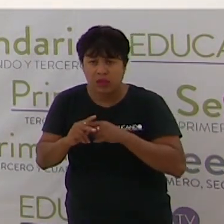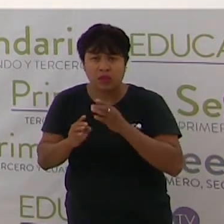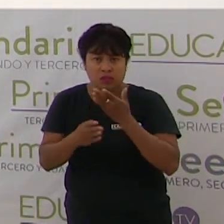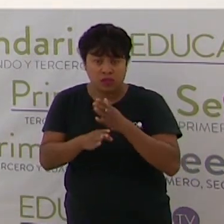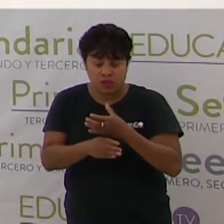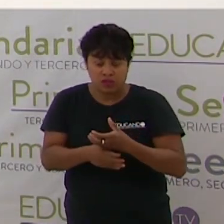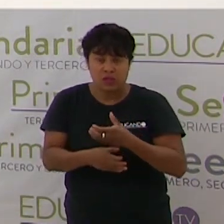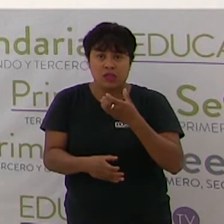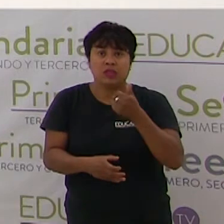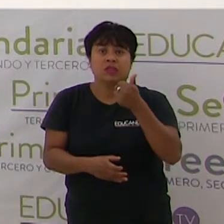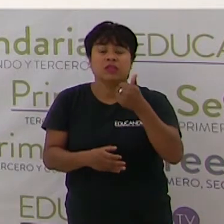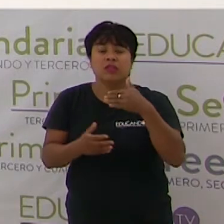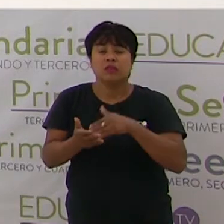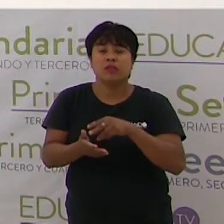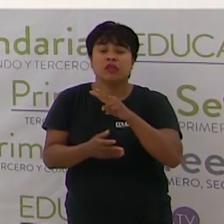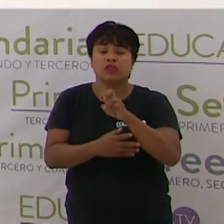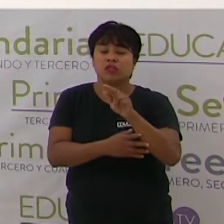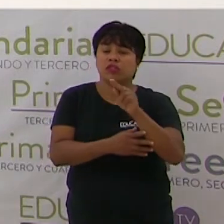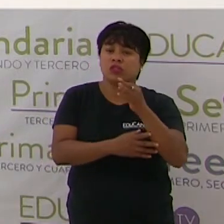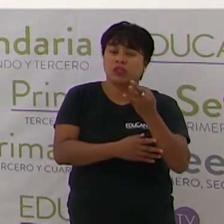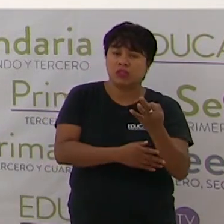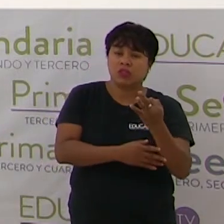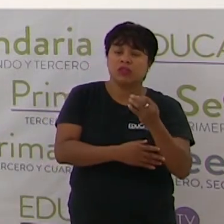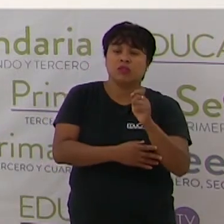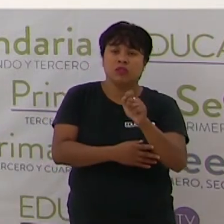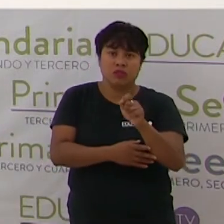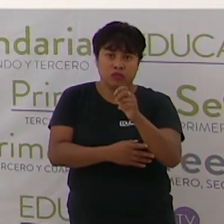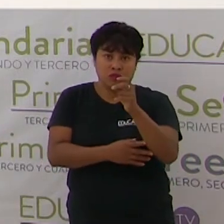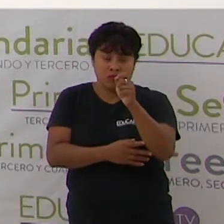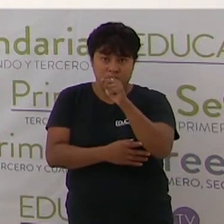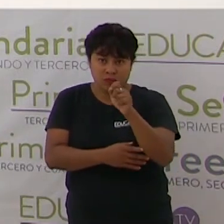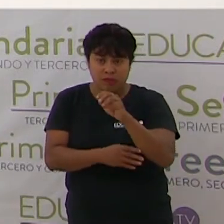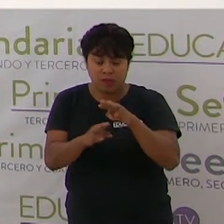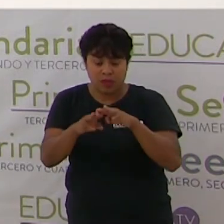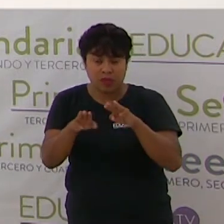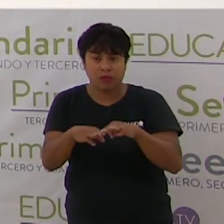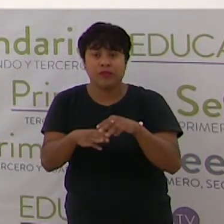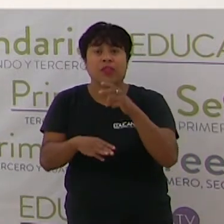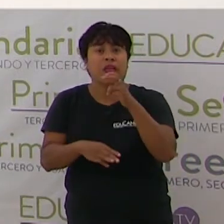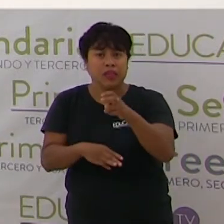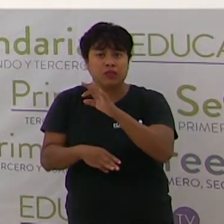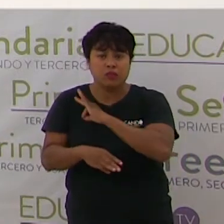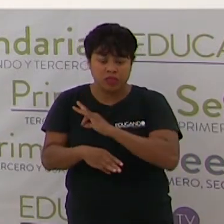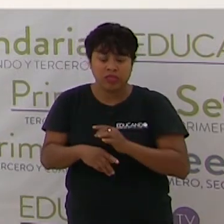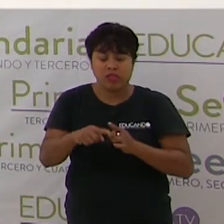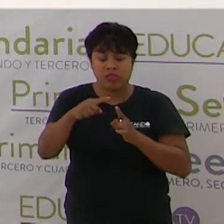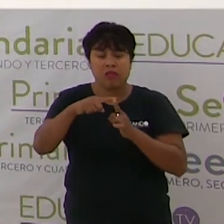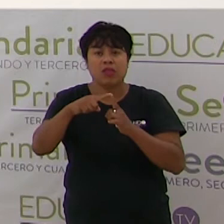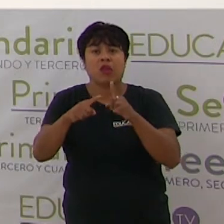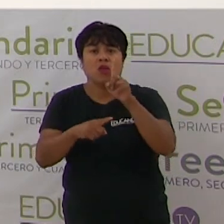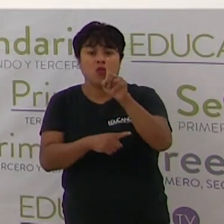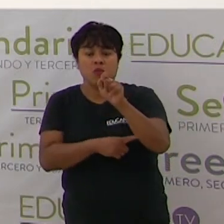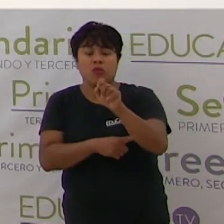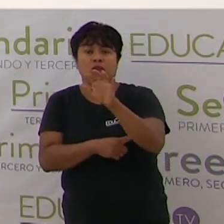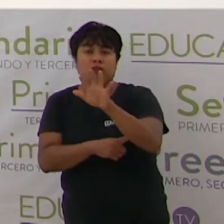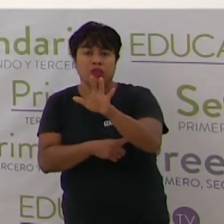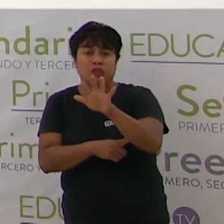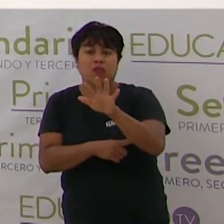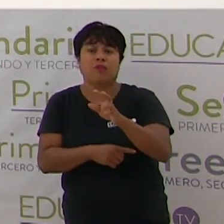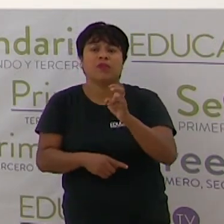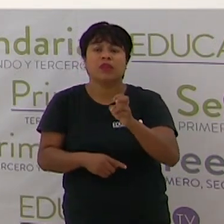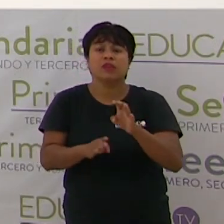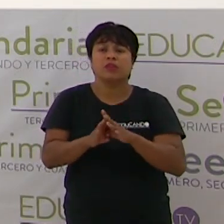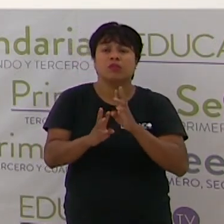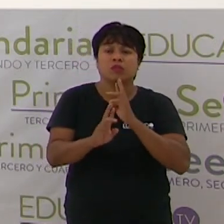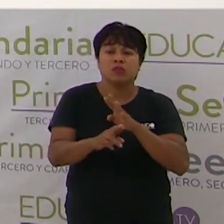es 6.283 centímetros cuadrados, y eso lo divido entre 1.5 y me va a